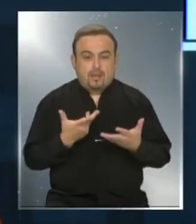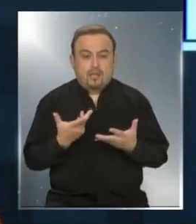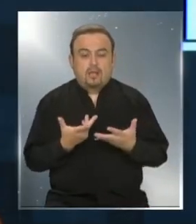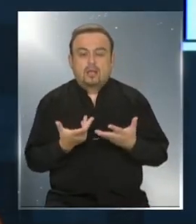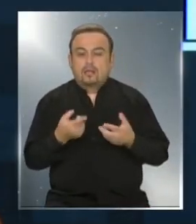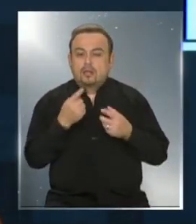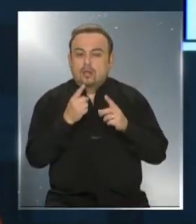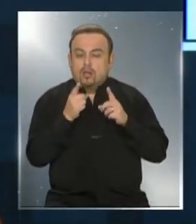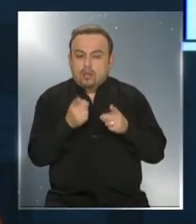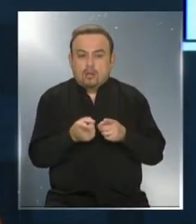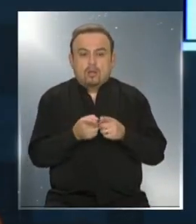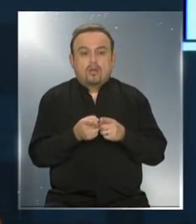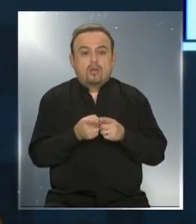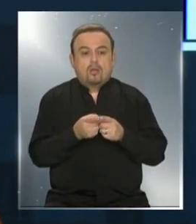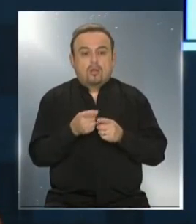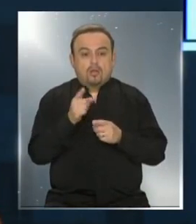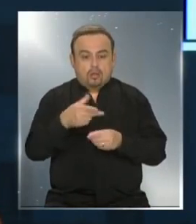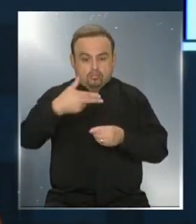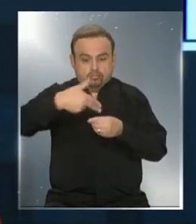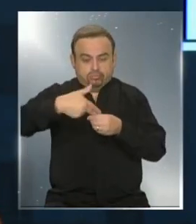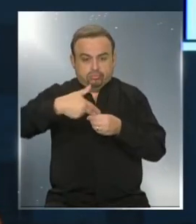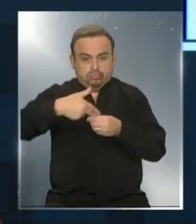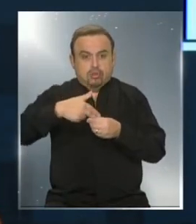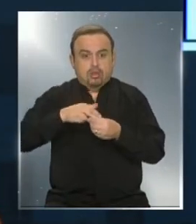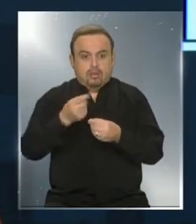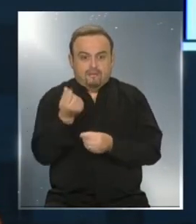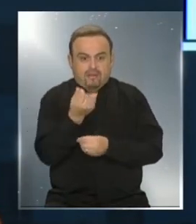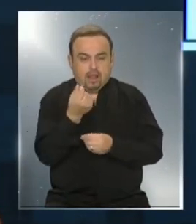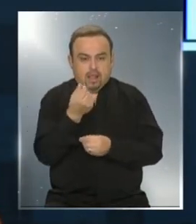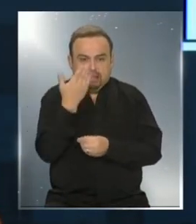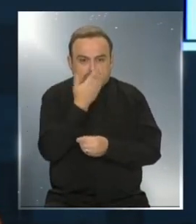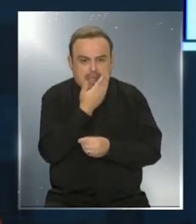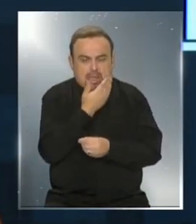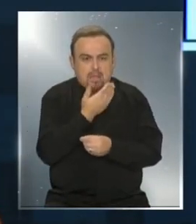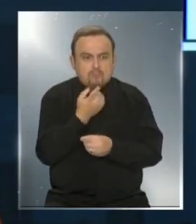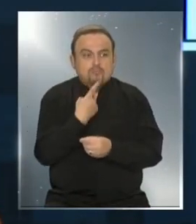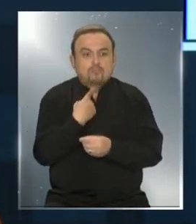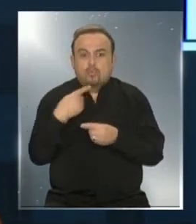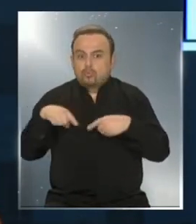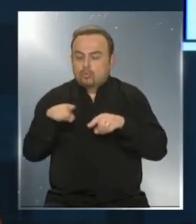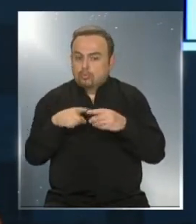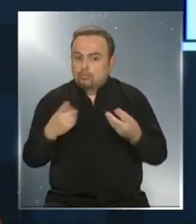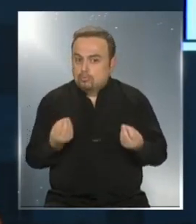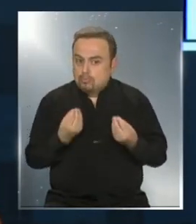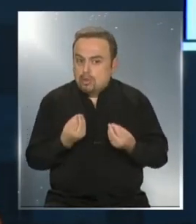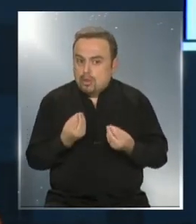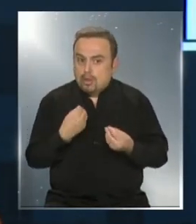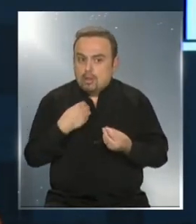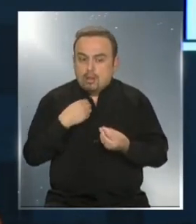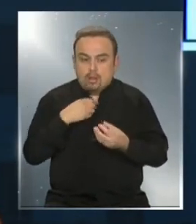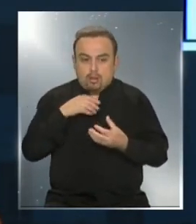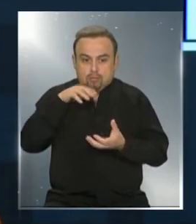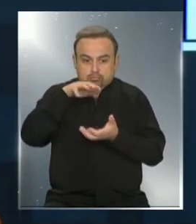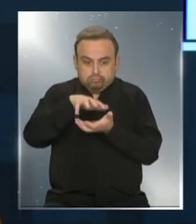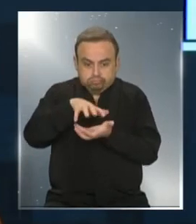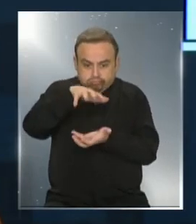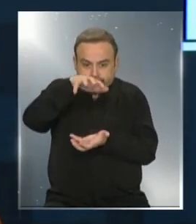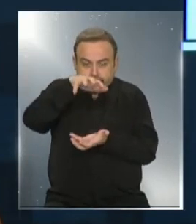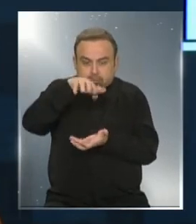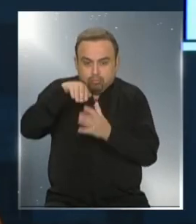en base al bajo precio récord del petróleo que ha sido muy interesante para mucha gente estamos llenando nuestras reservas estratégicas